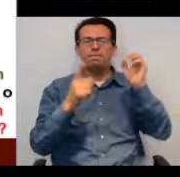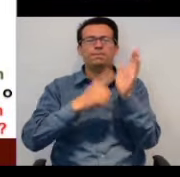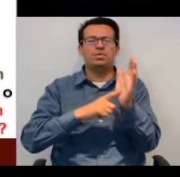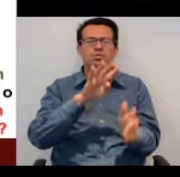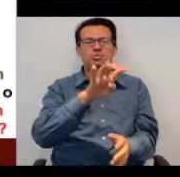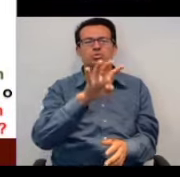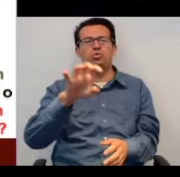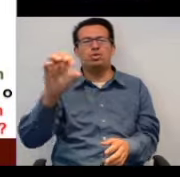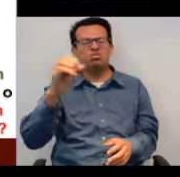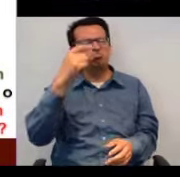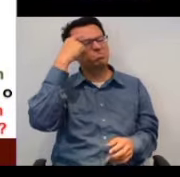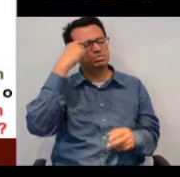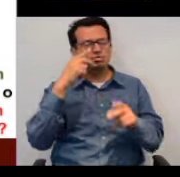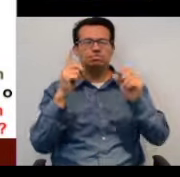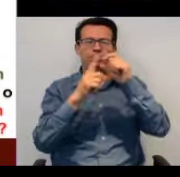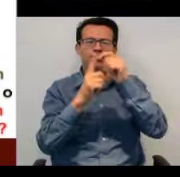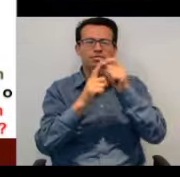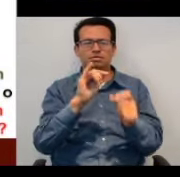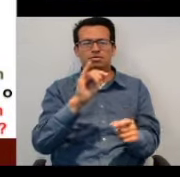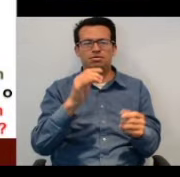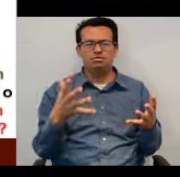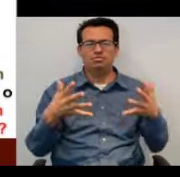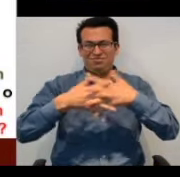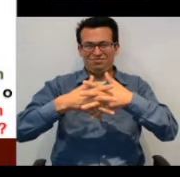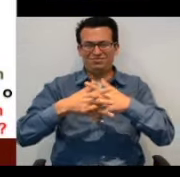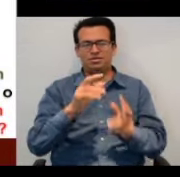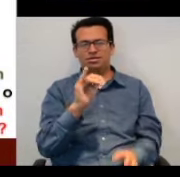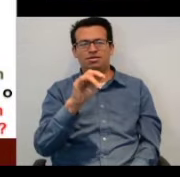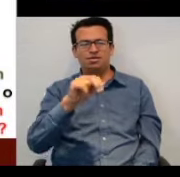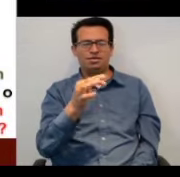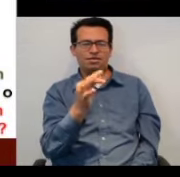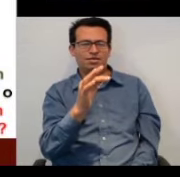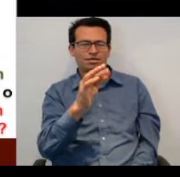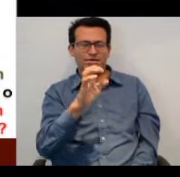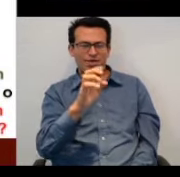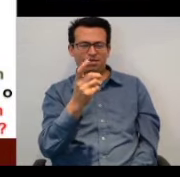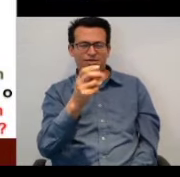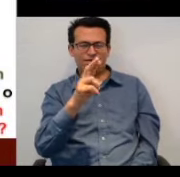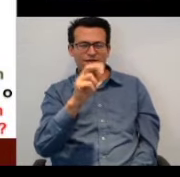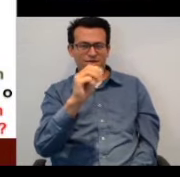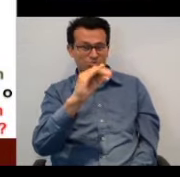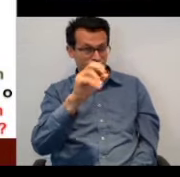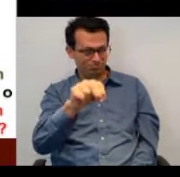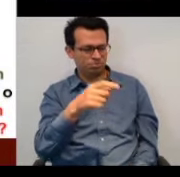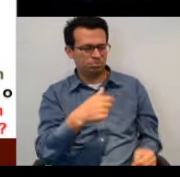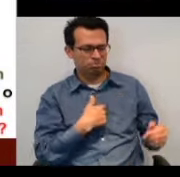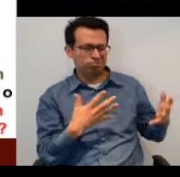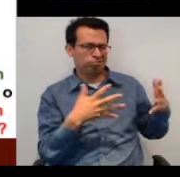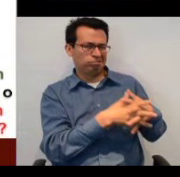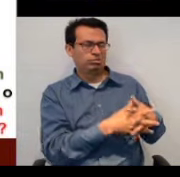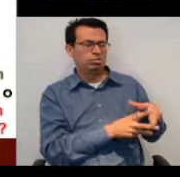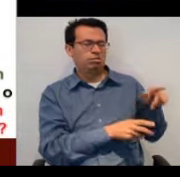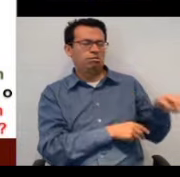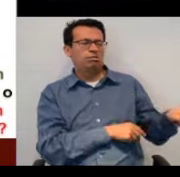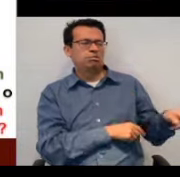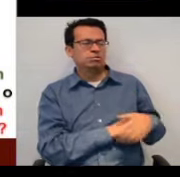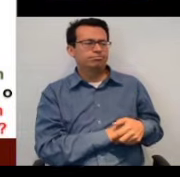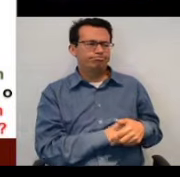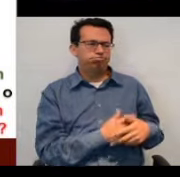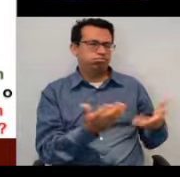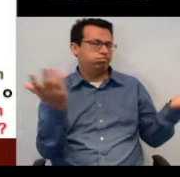Este proceso, como lo muestra la diapositiva, es presentado por la UNESCO en cuatro pasos que van de la negación de la diversidad a su